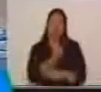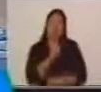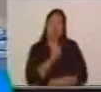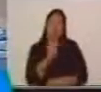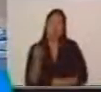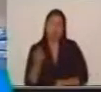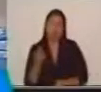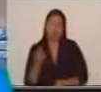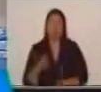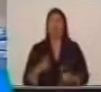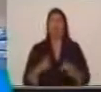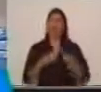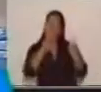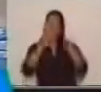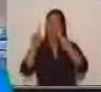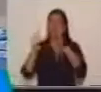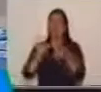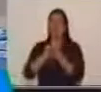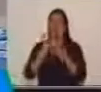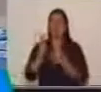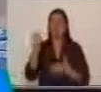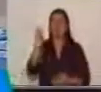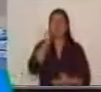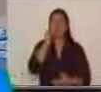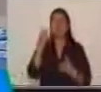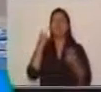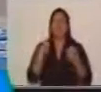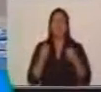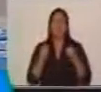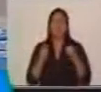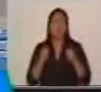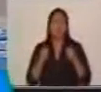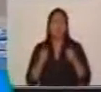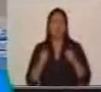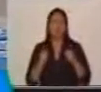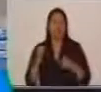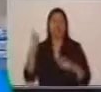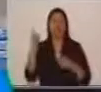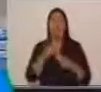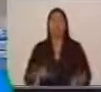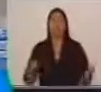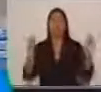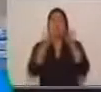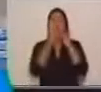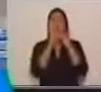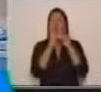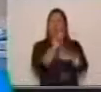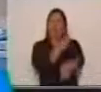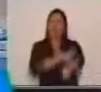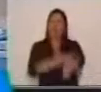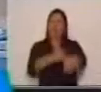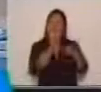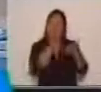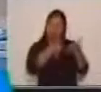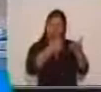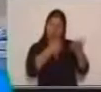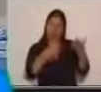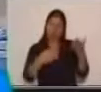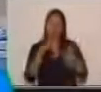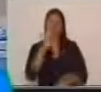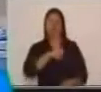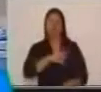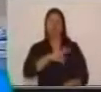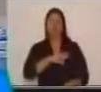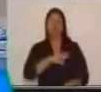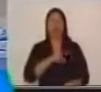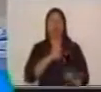obras literarias que Gabriel García Márquez, a través de la novela social y posiblemente también de la realidad social